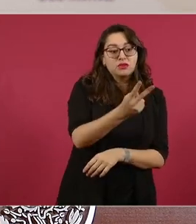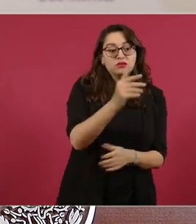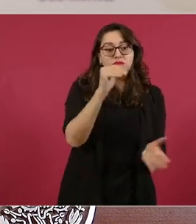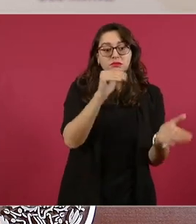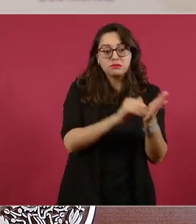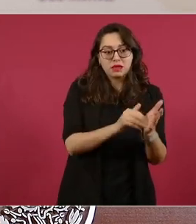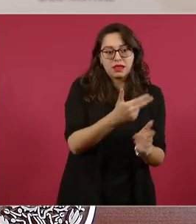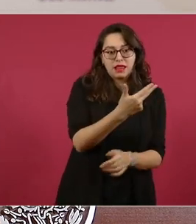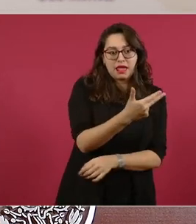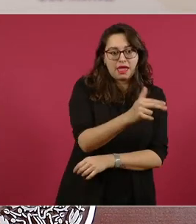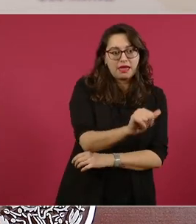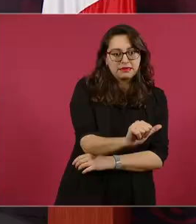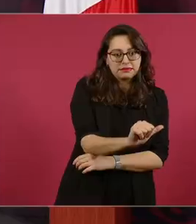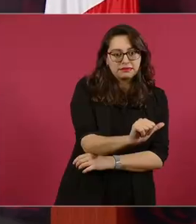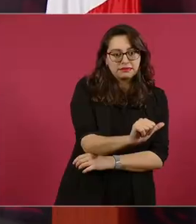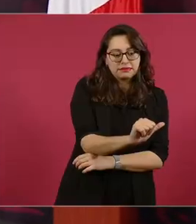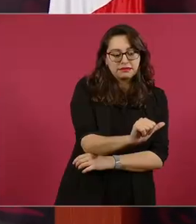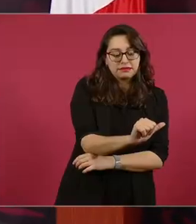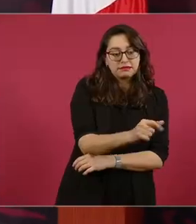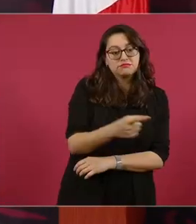pero no se conoce,